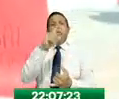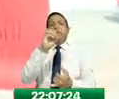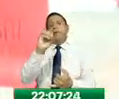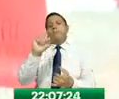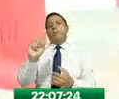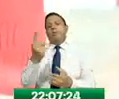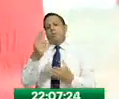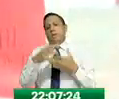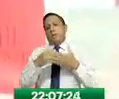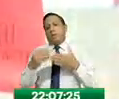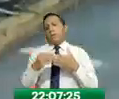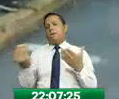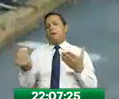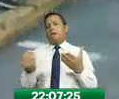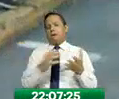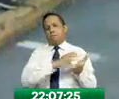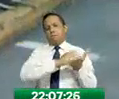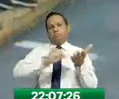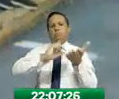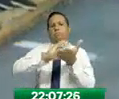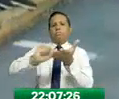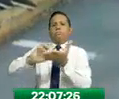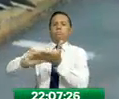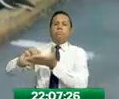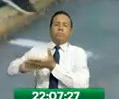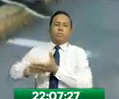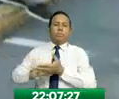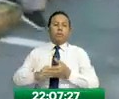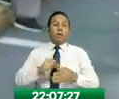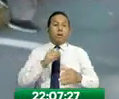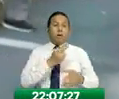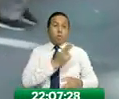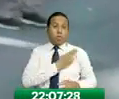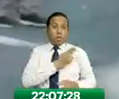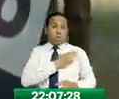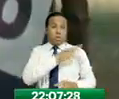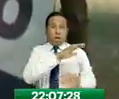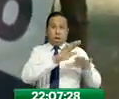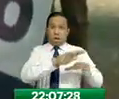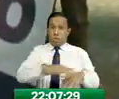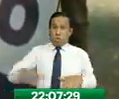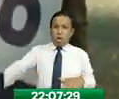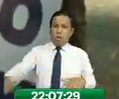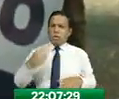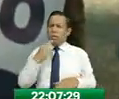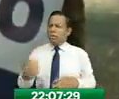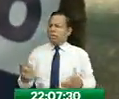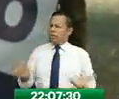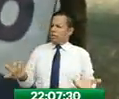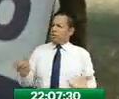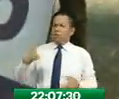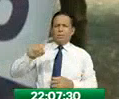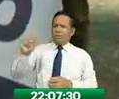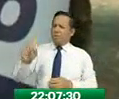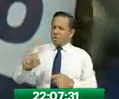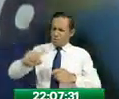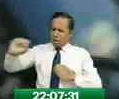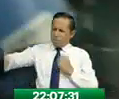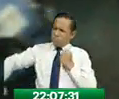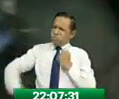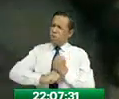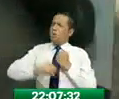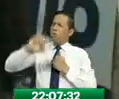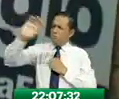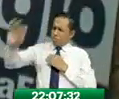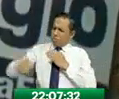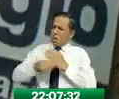de educación superior. Los estudiantes universitarios, al contrario, creen que necesitarán mayor inversión por la emergencia sanitaria